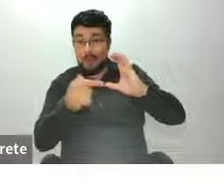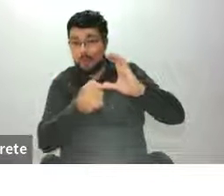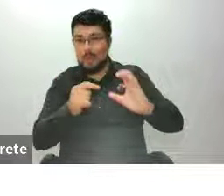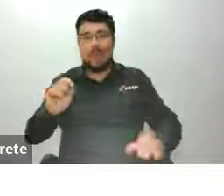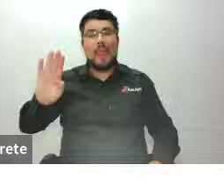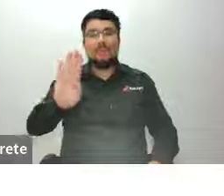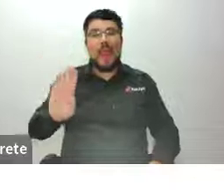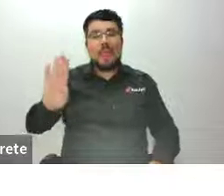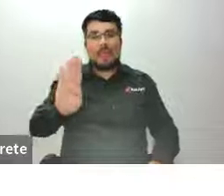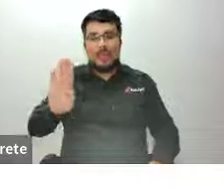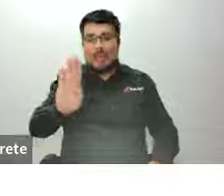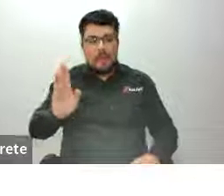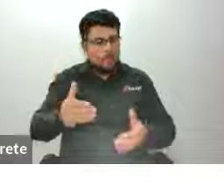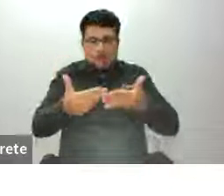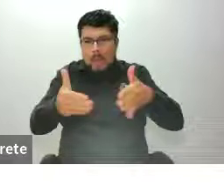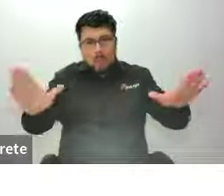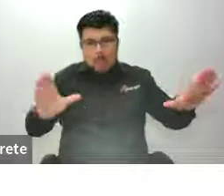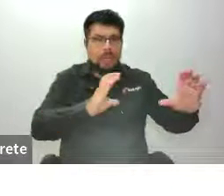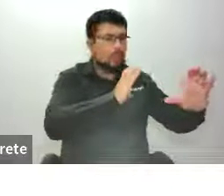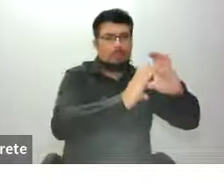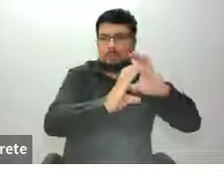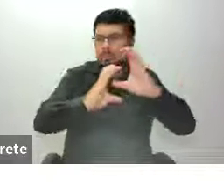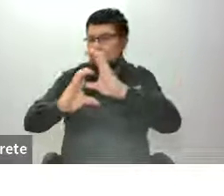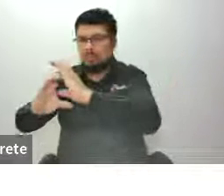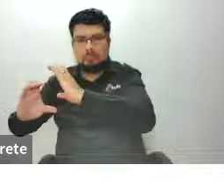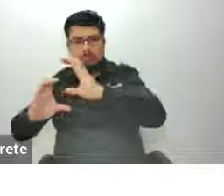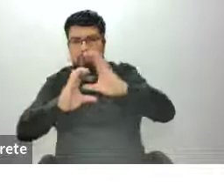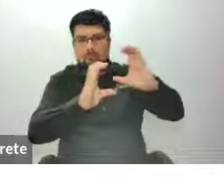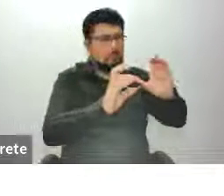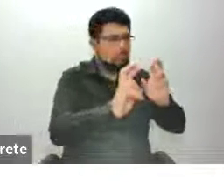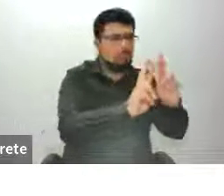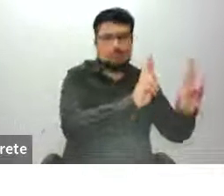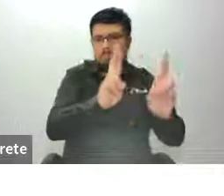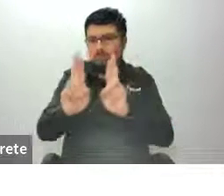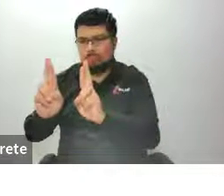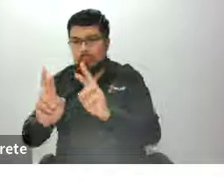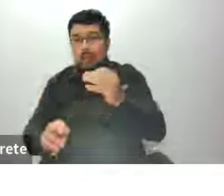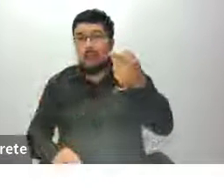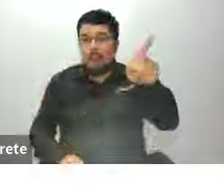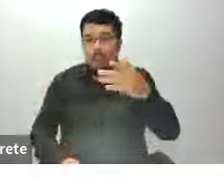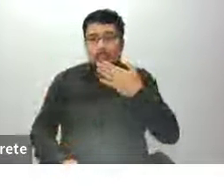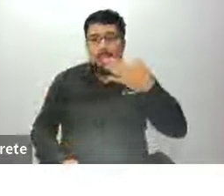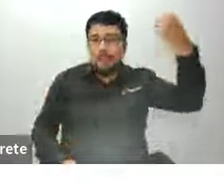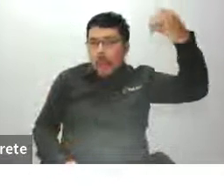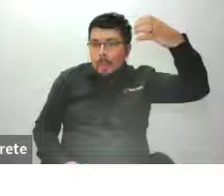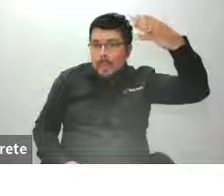de interacción, principalmente para el aprendizaje. Y si lo pensamos, la comunicación en sí